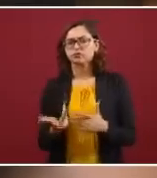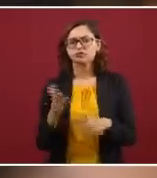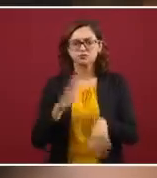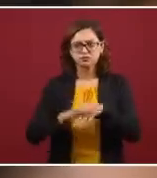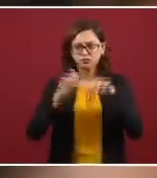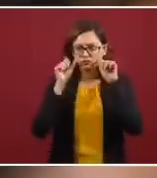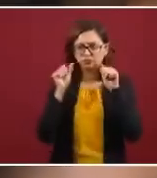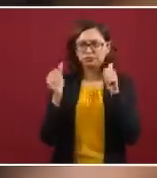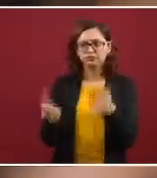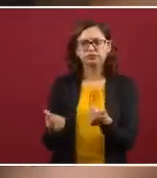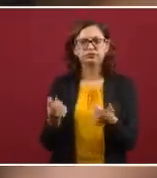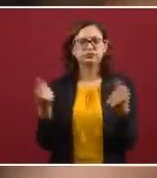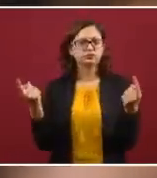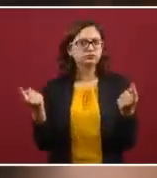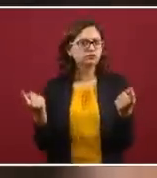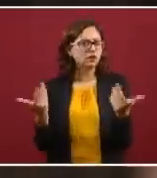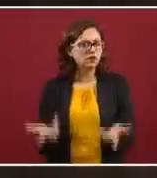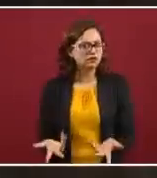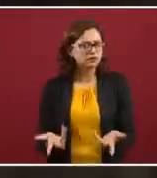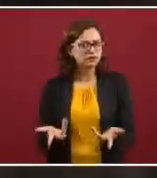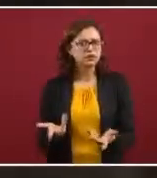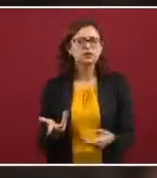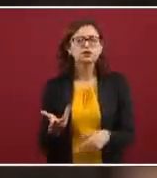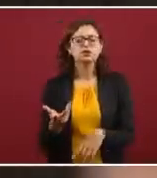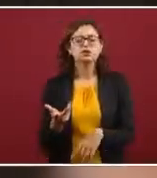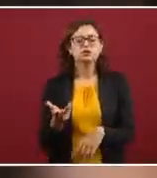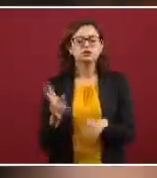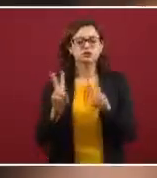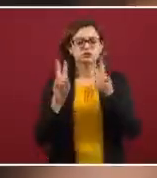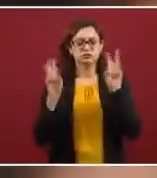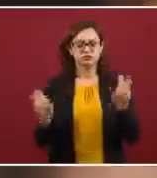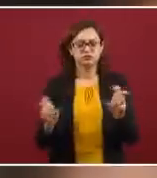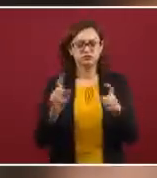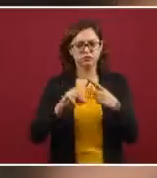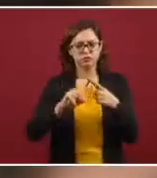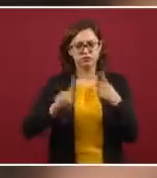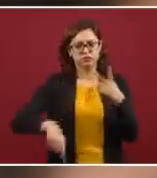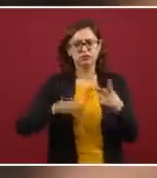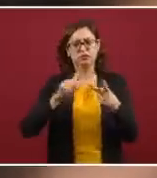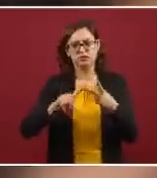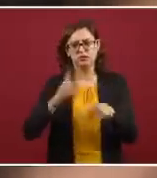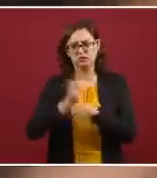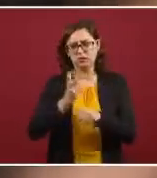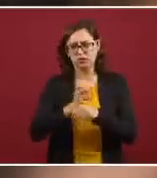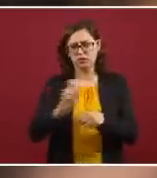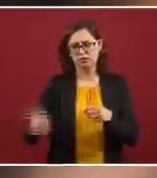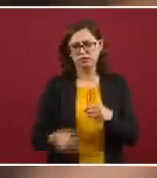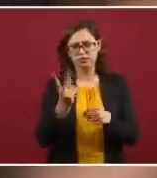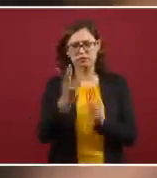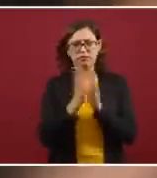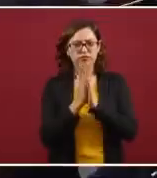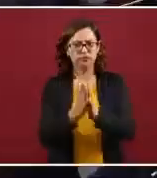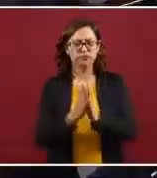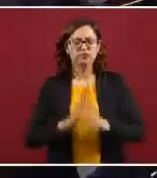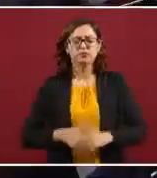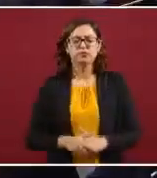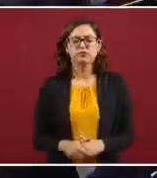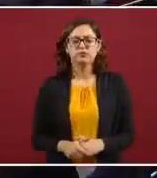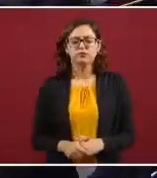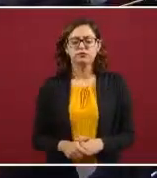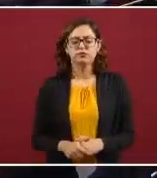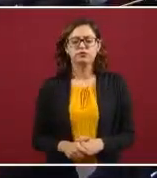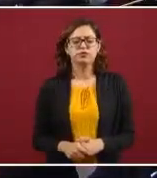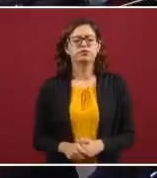sentido, en este tema? ¿Qué va a pasar con este tema en particular? Y ahorita planteo mi segunda pregunta, por favor, presidente. Sí,